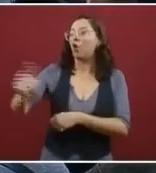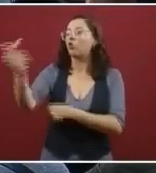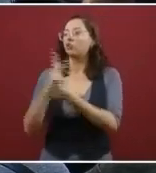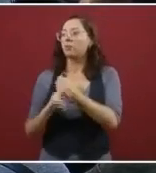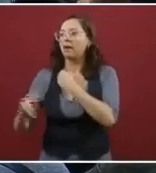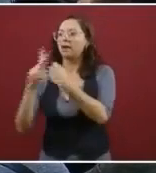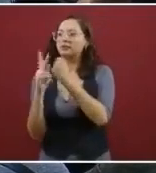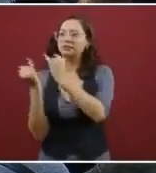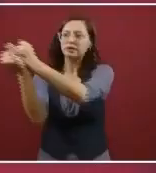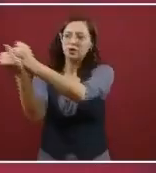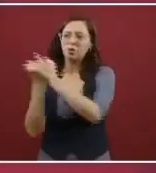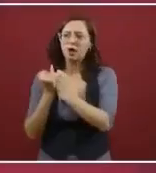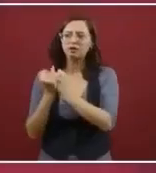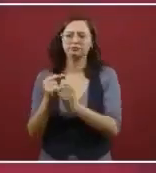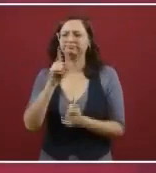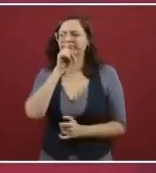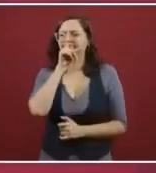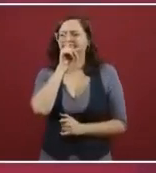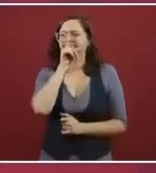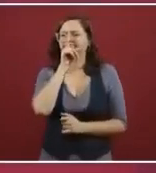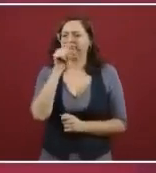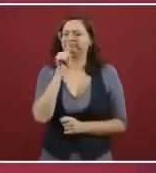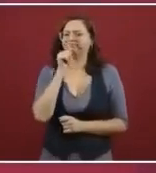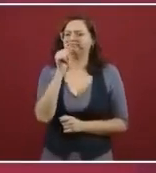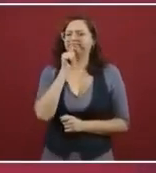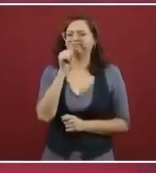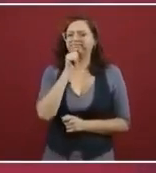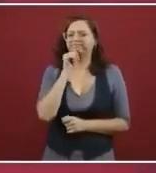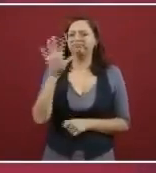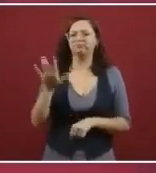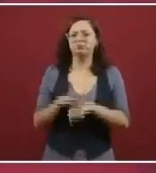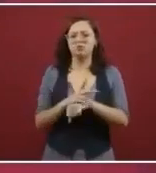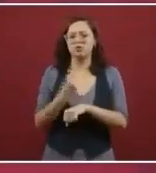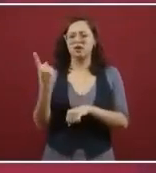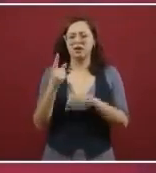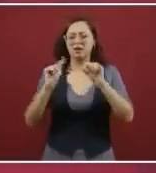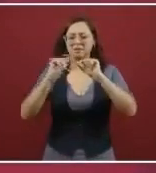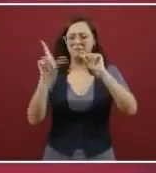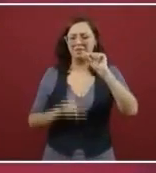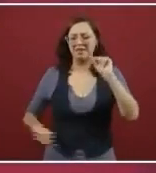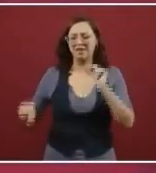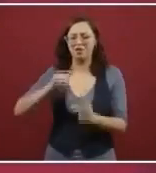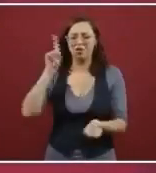porque nosotros tenemos algo que es